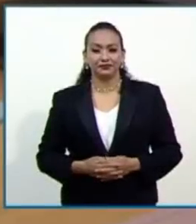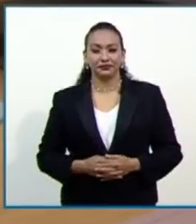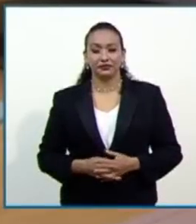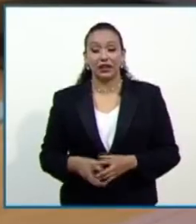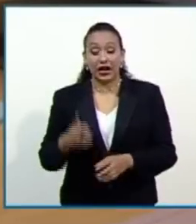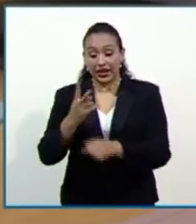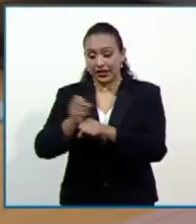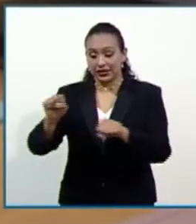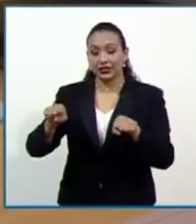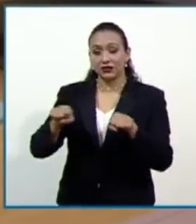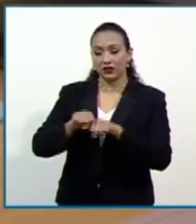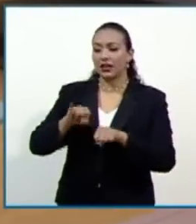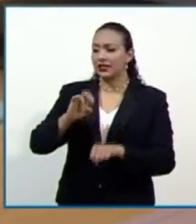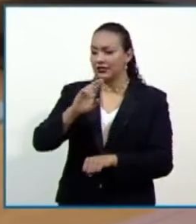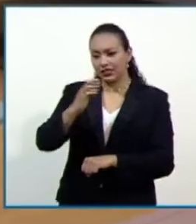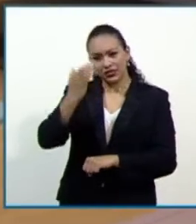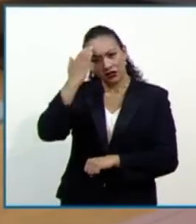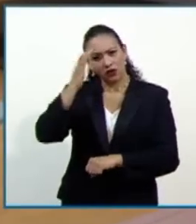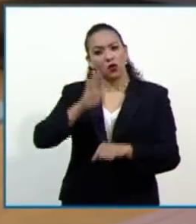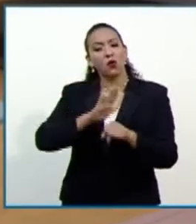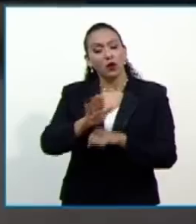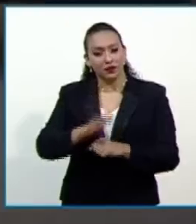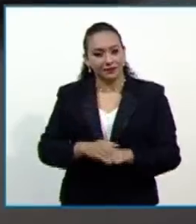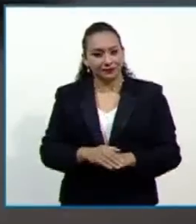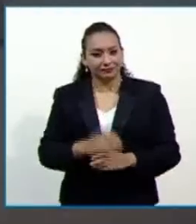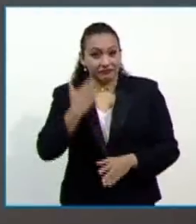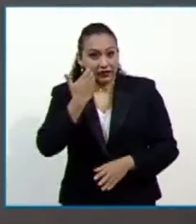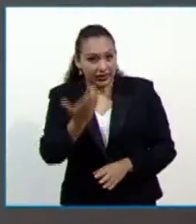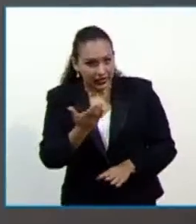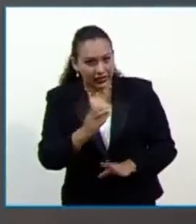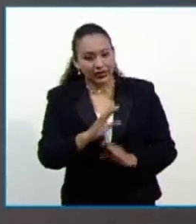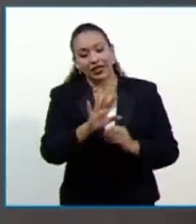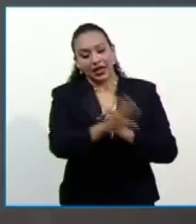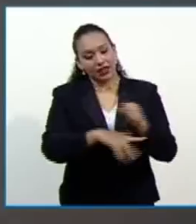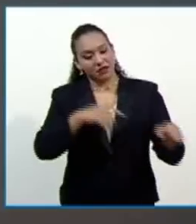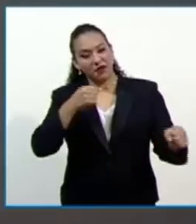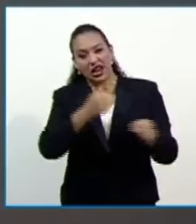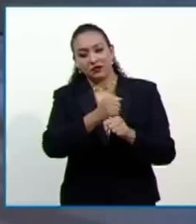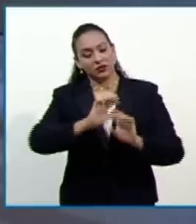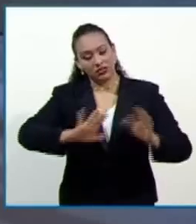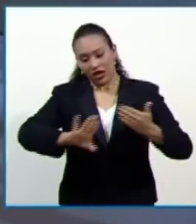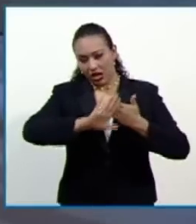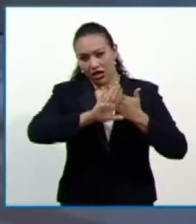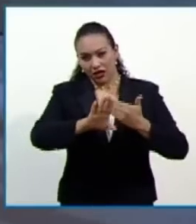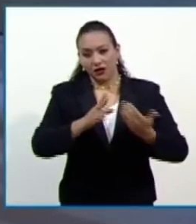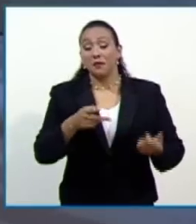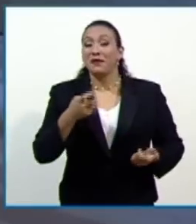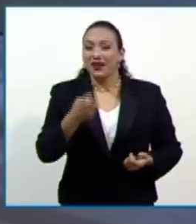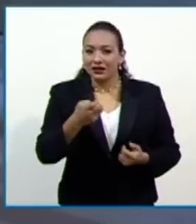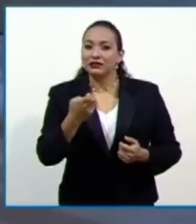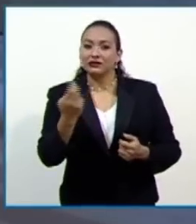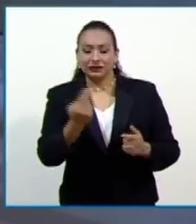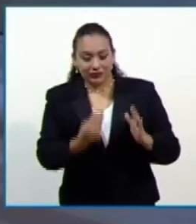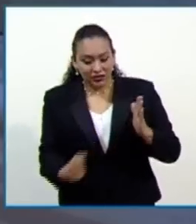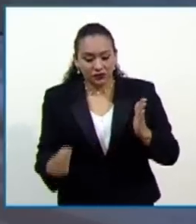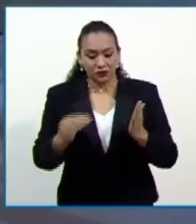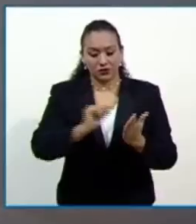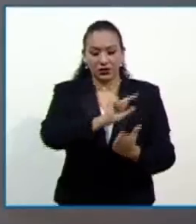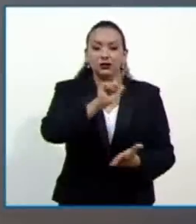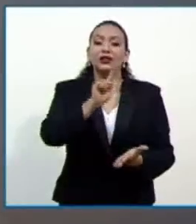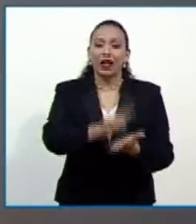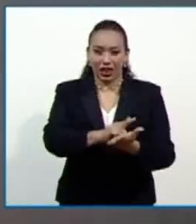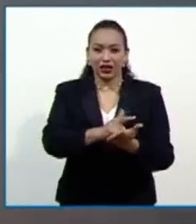La segunda sala reconoció que la intención de erradicar la violencia contra los animales debe ser motivo de regulación en la ley